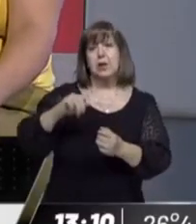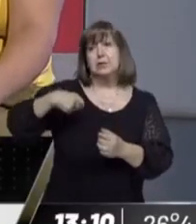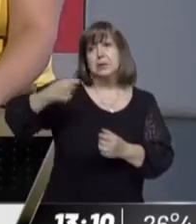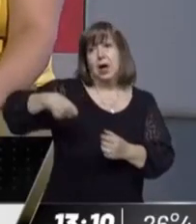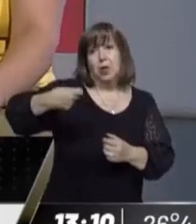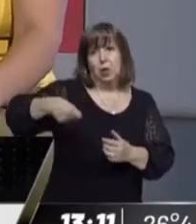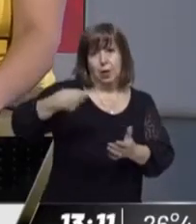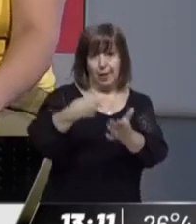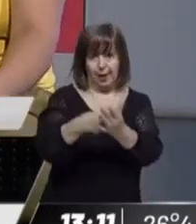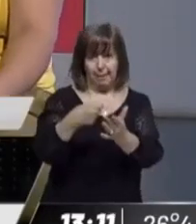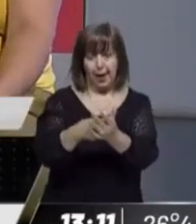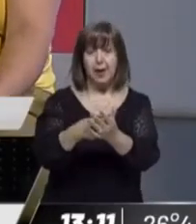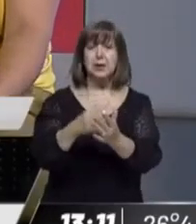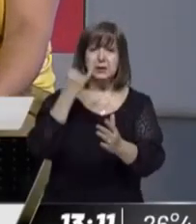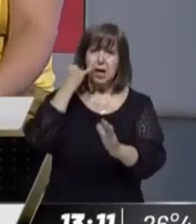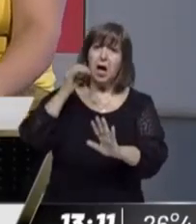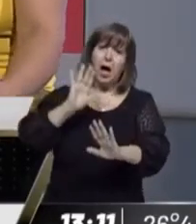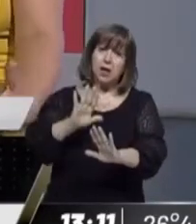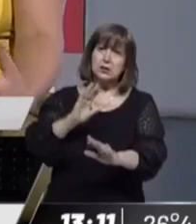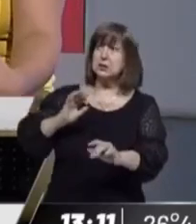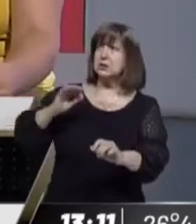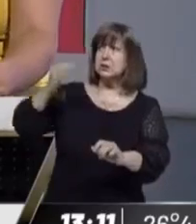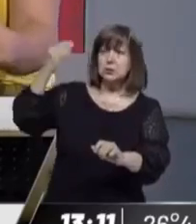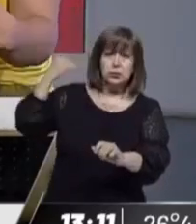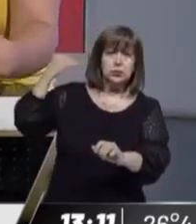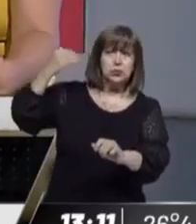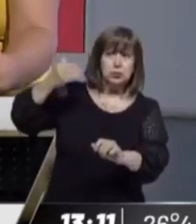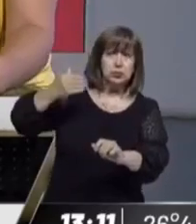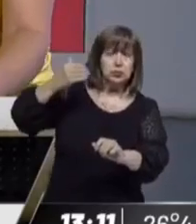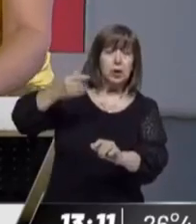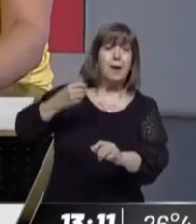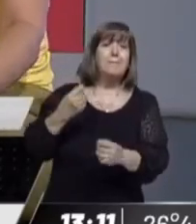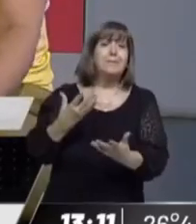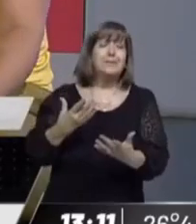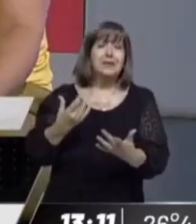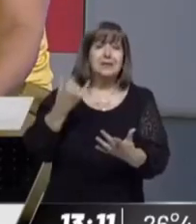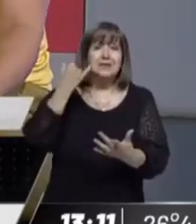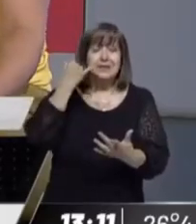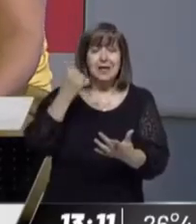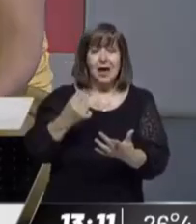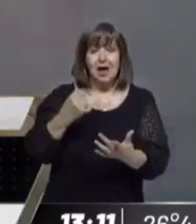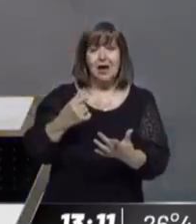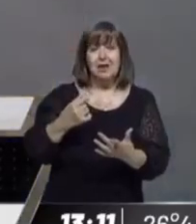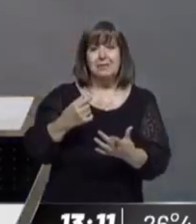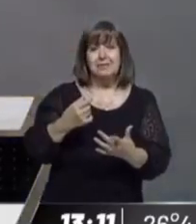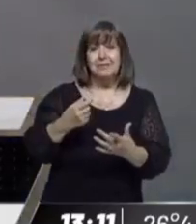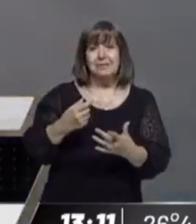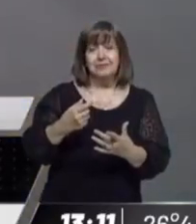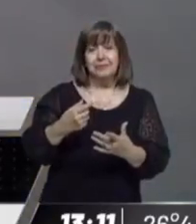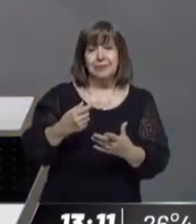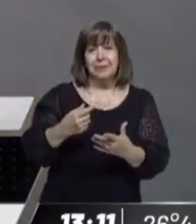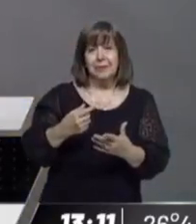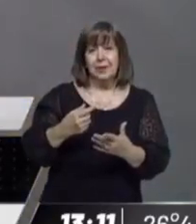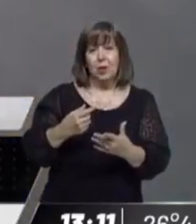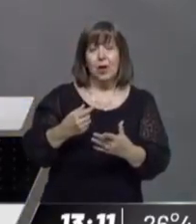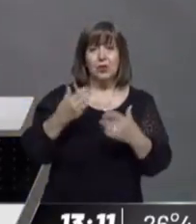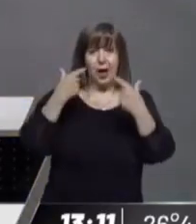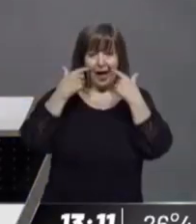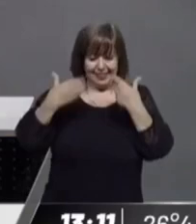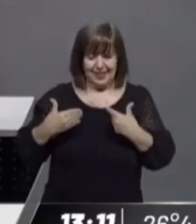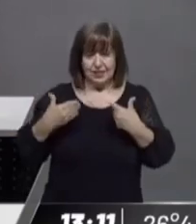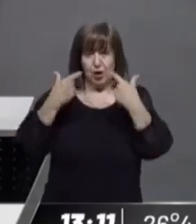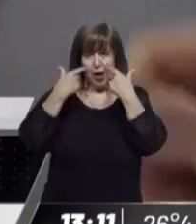meses en lo que es una puja o una distancia entre los médicos y las prepagas los sistemas de salud